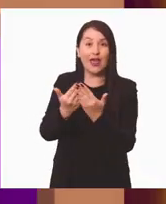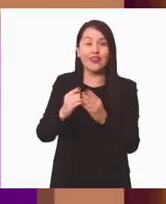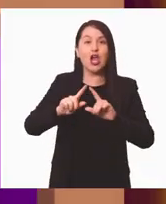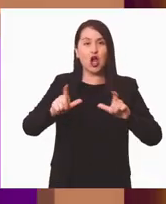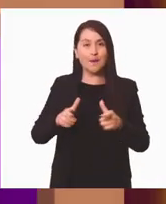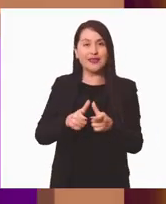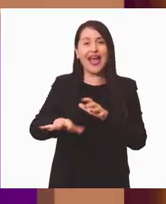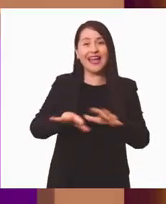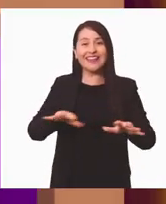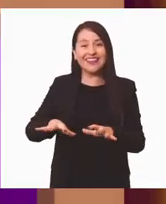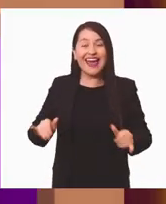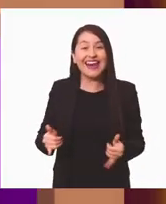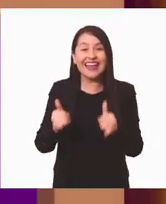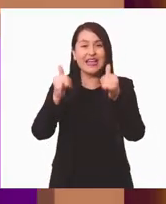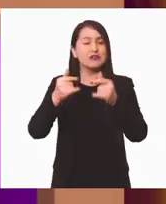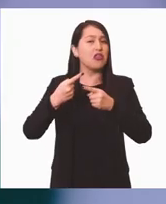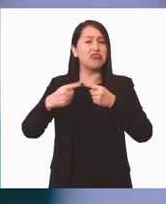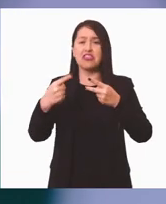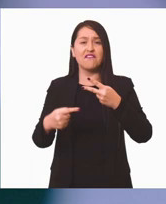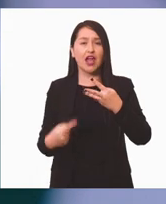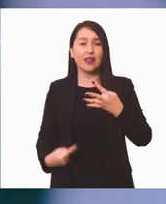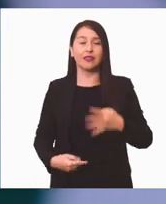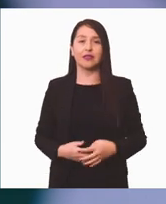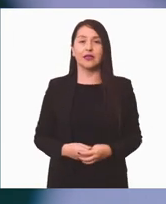de Actividades y Recreaciones Varias.